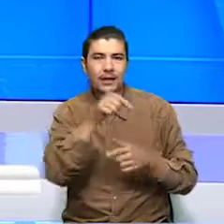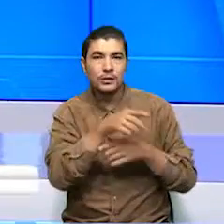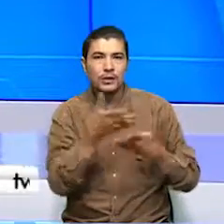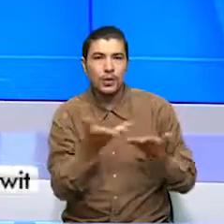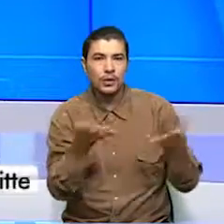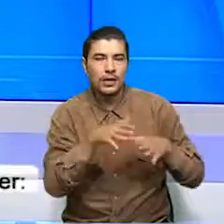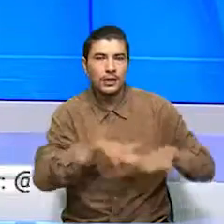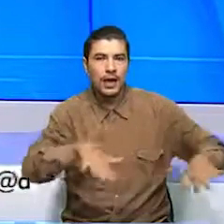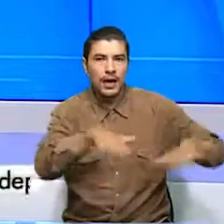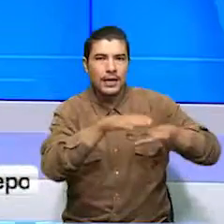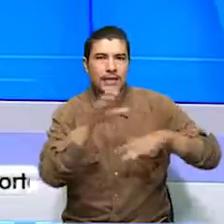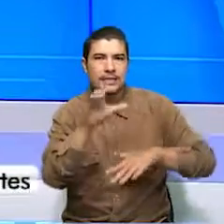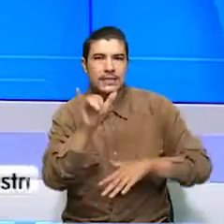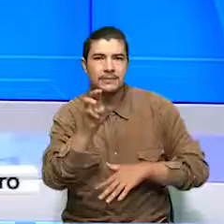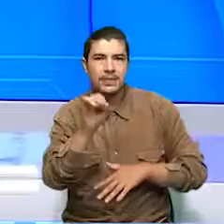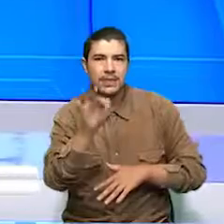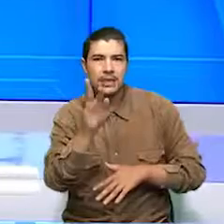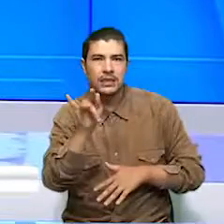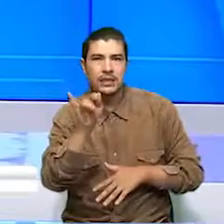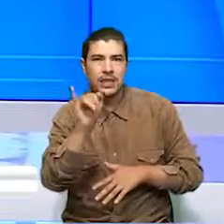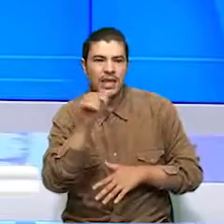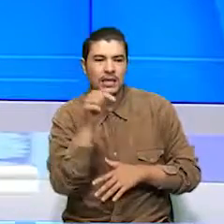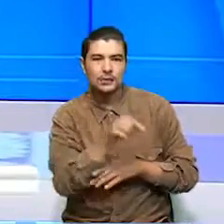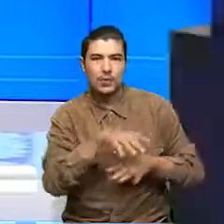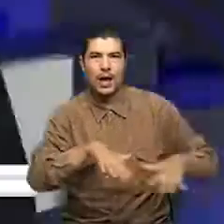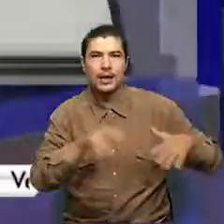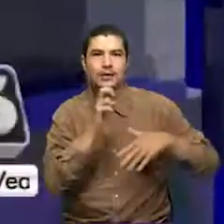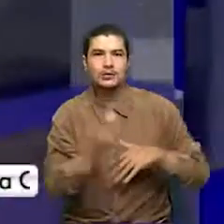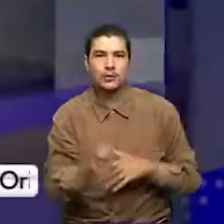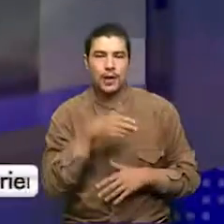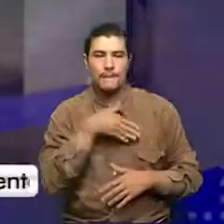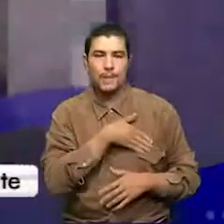el sur de Bolívar. Eduard Pinilla tiene todos los detalles. Muy buenas tardes.